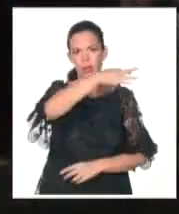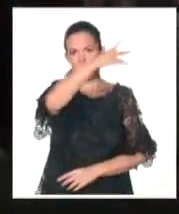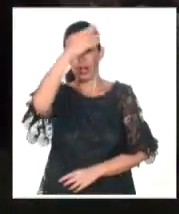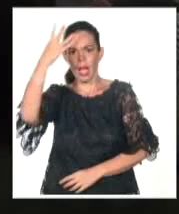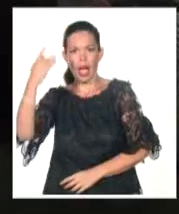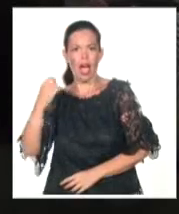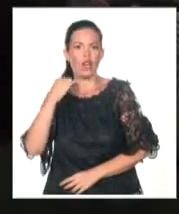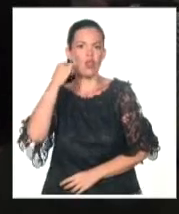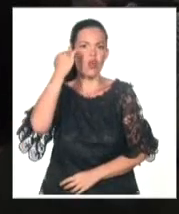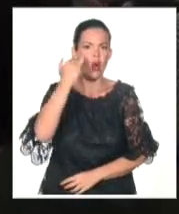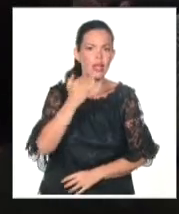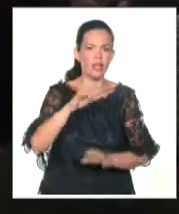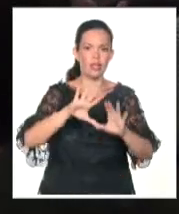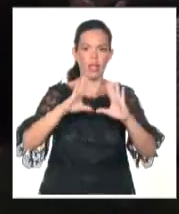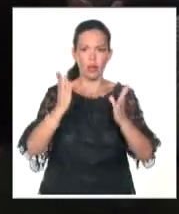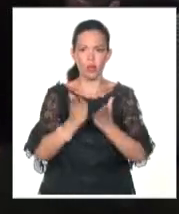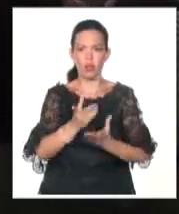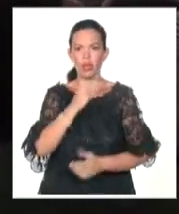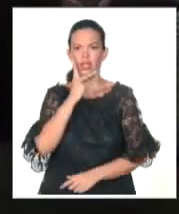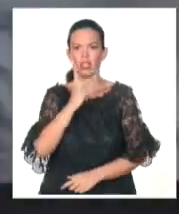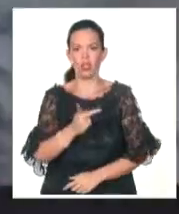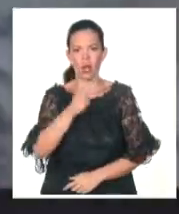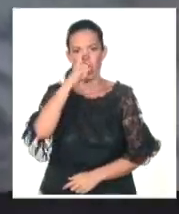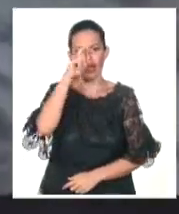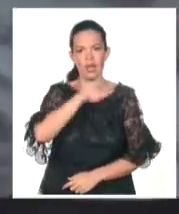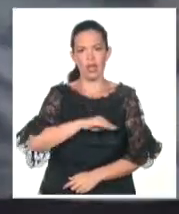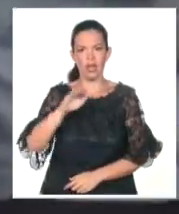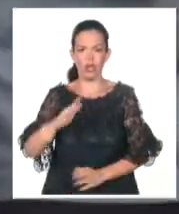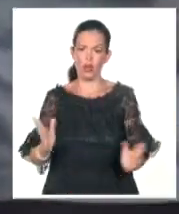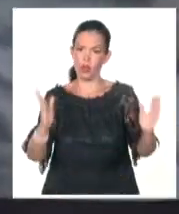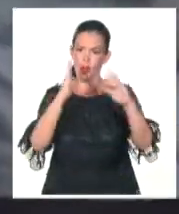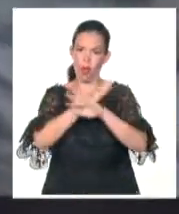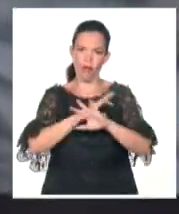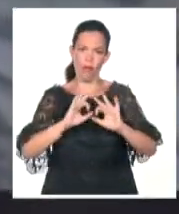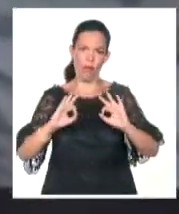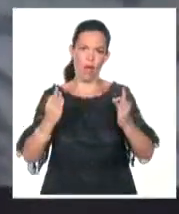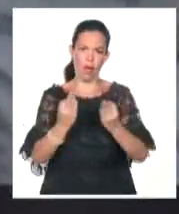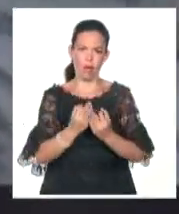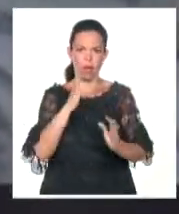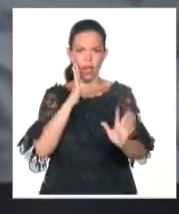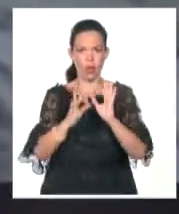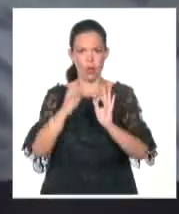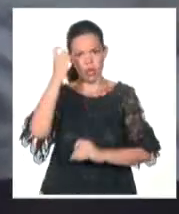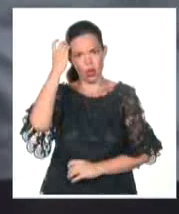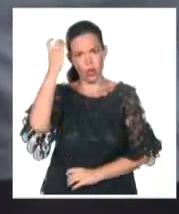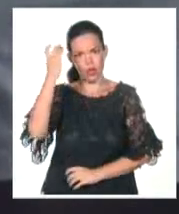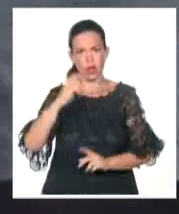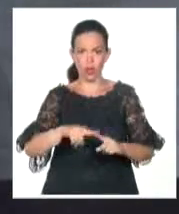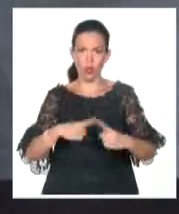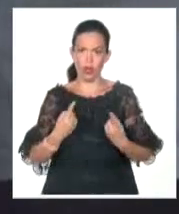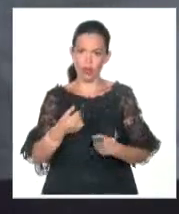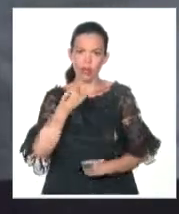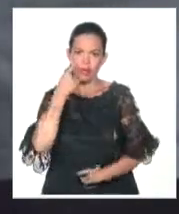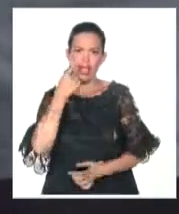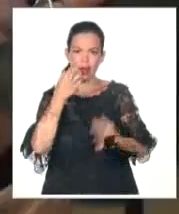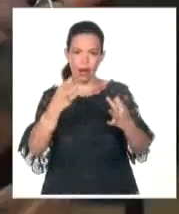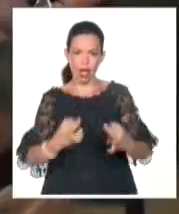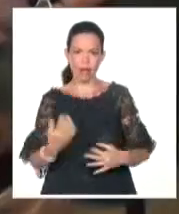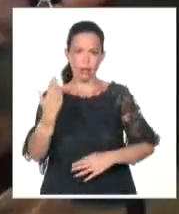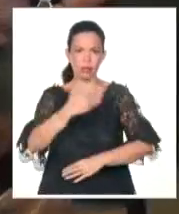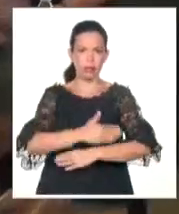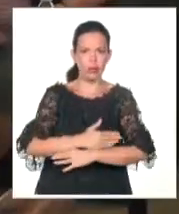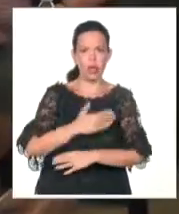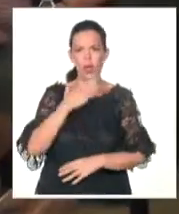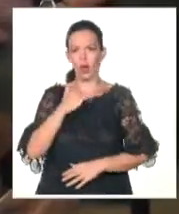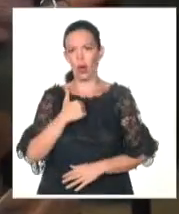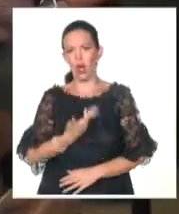del hogar de niños sin amparo familiar en Cárdenas. Fieles exponentes de la ruptura del bloqueo económico, comercial y financiero que impone